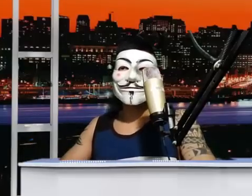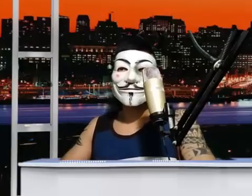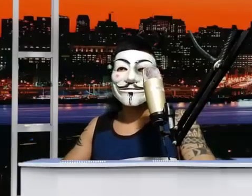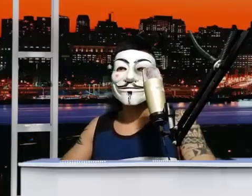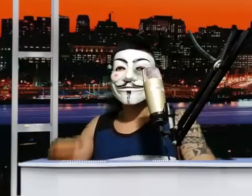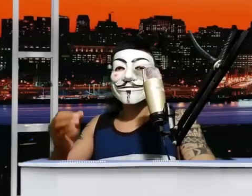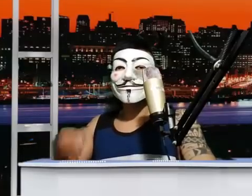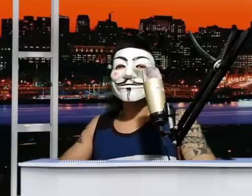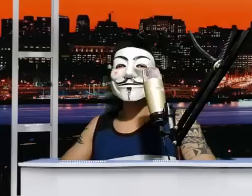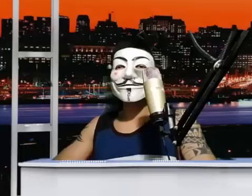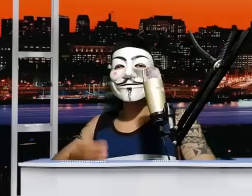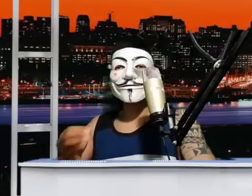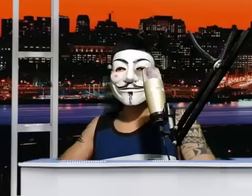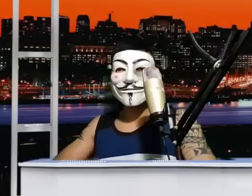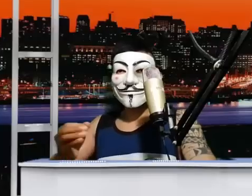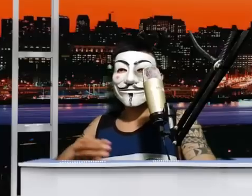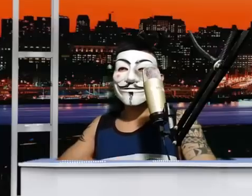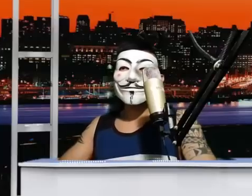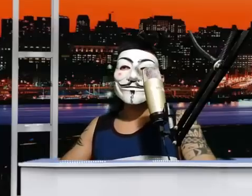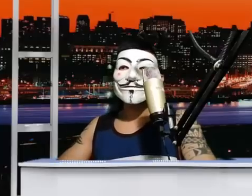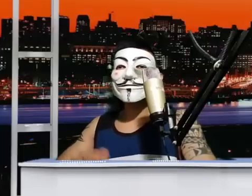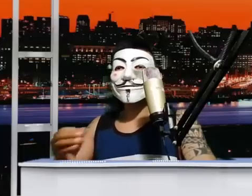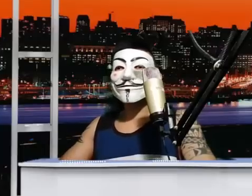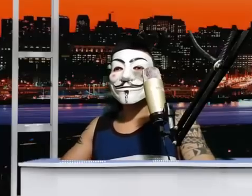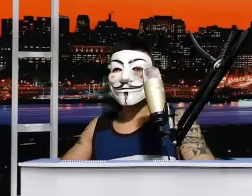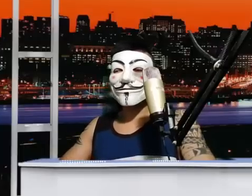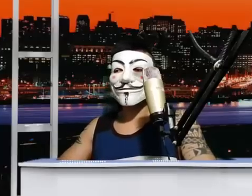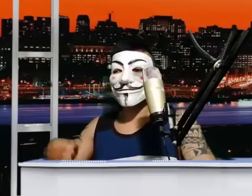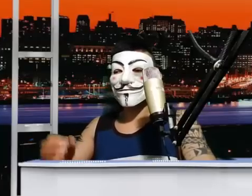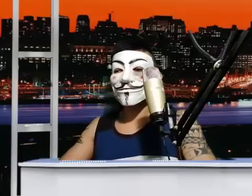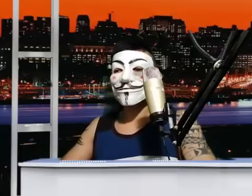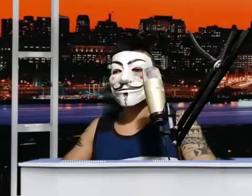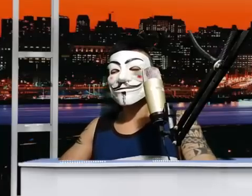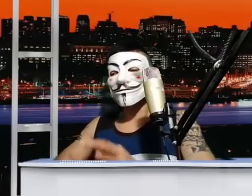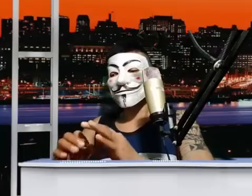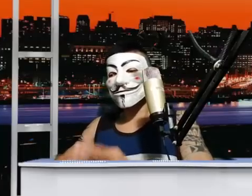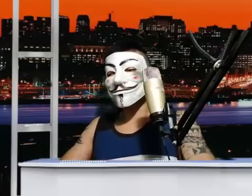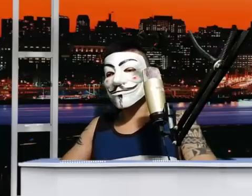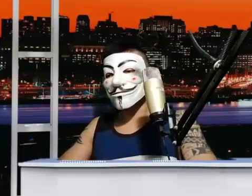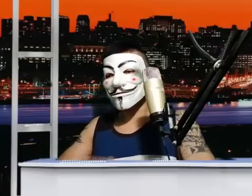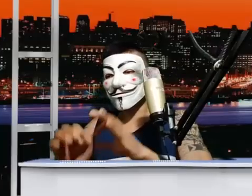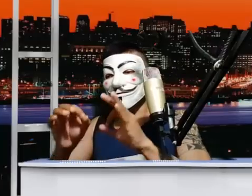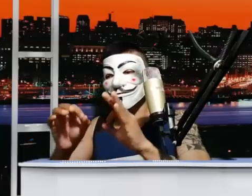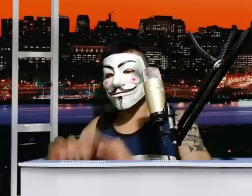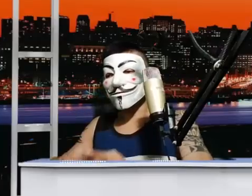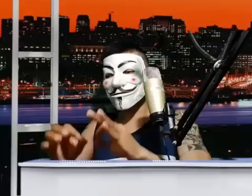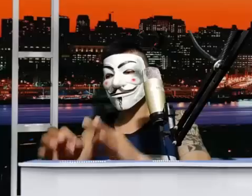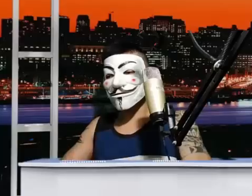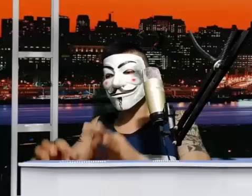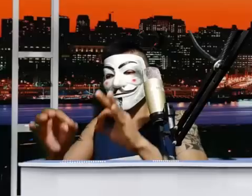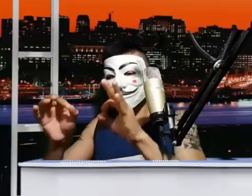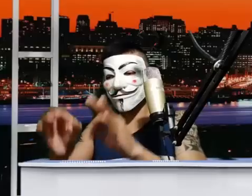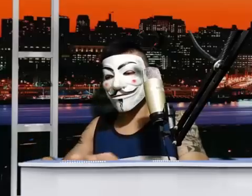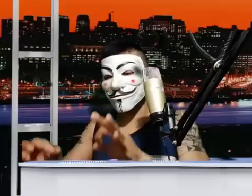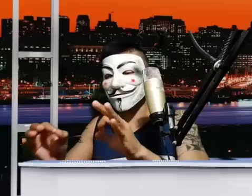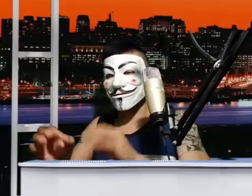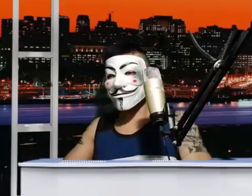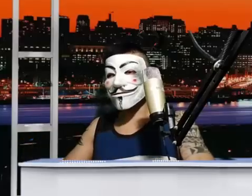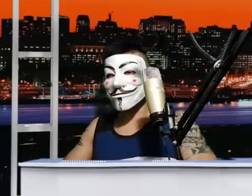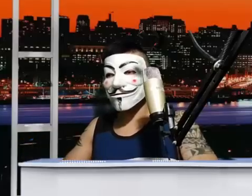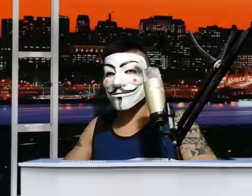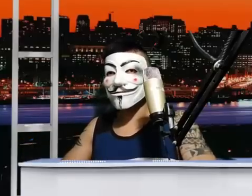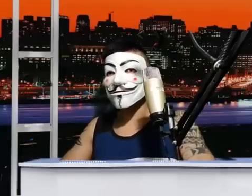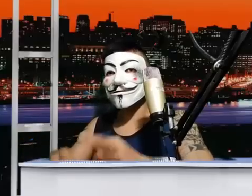la frase es ver, oír y callar, y que en el pasado todos, pero absolutamente